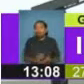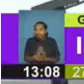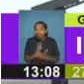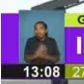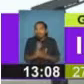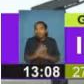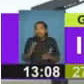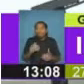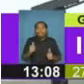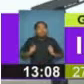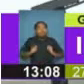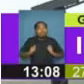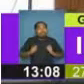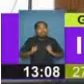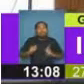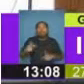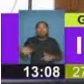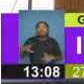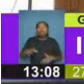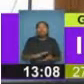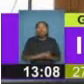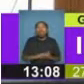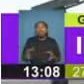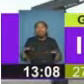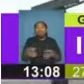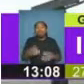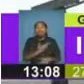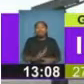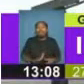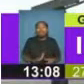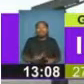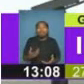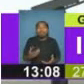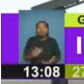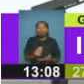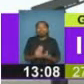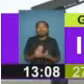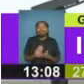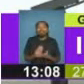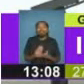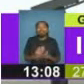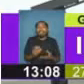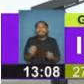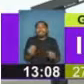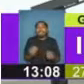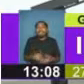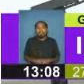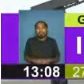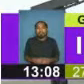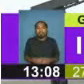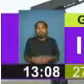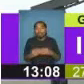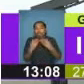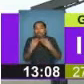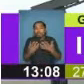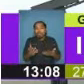que que se va a hacer cargo una vez que tengamos obviamente Claridad de de lo que viene este